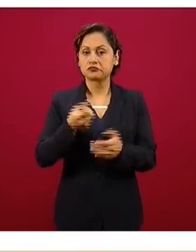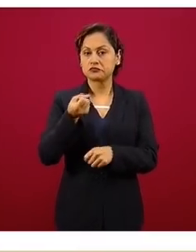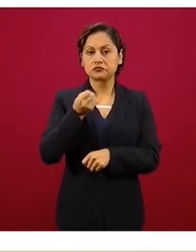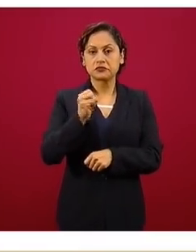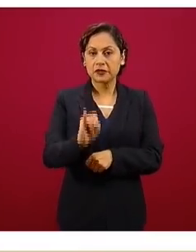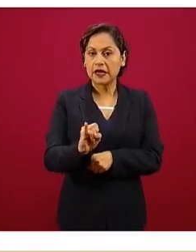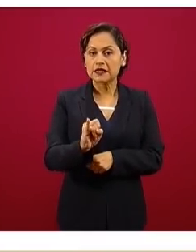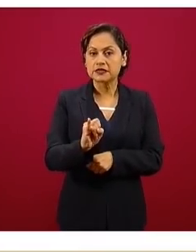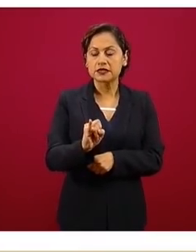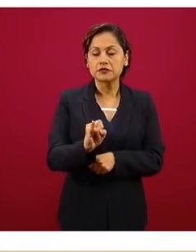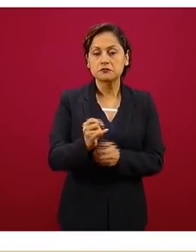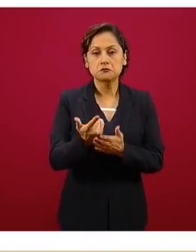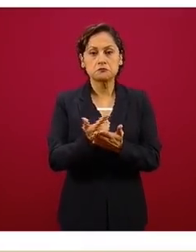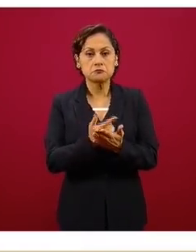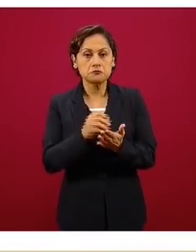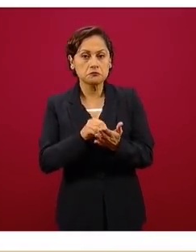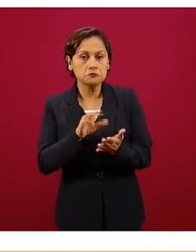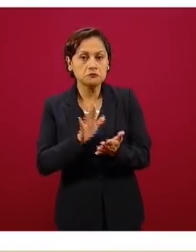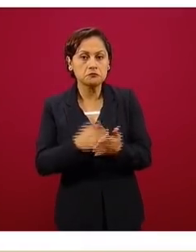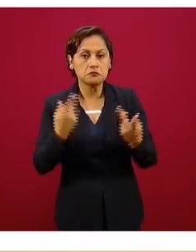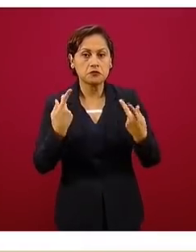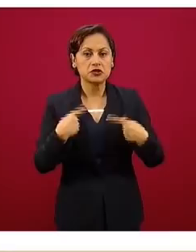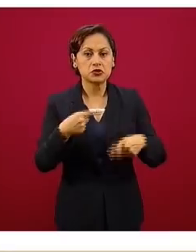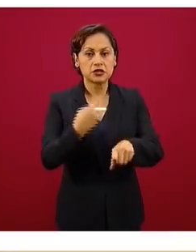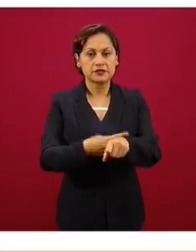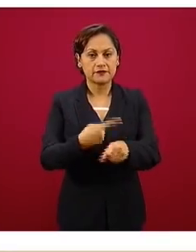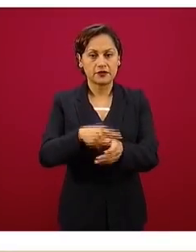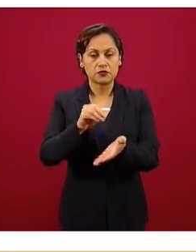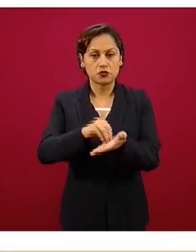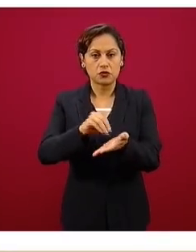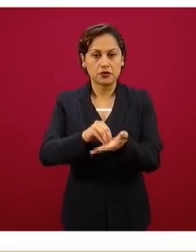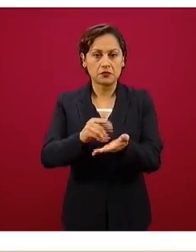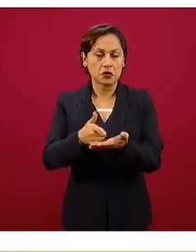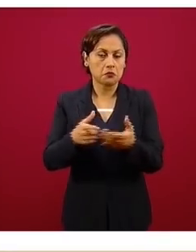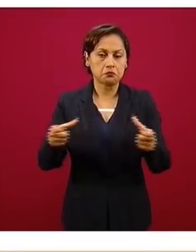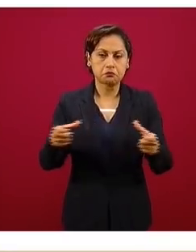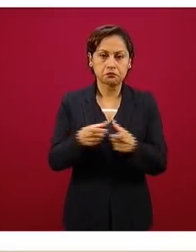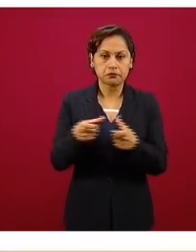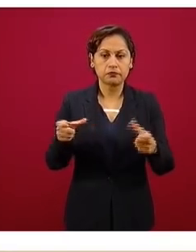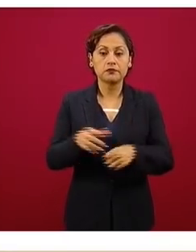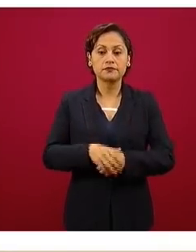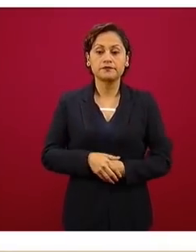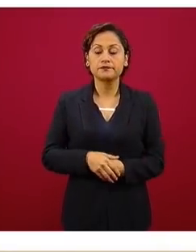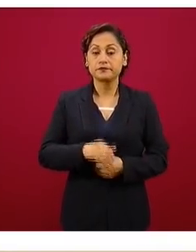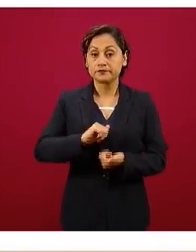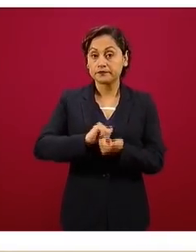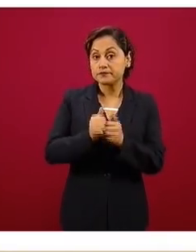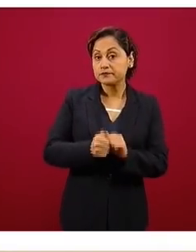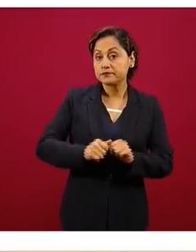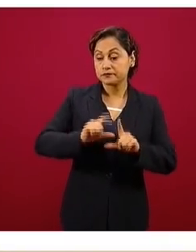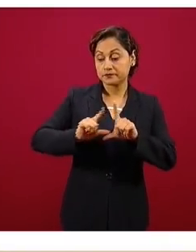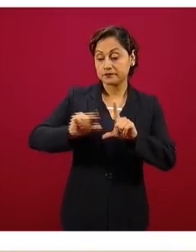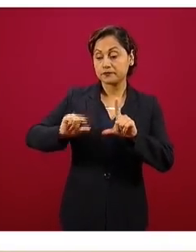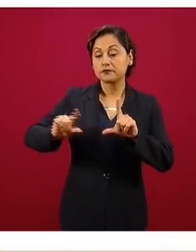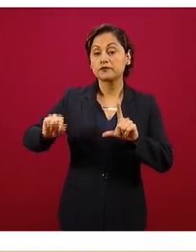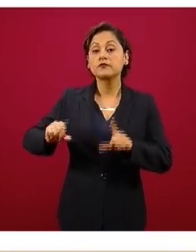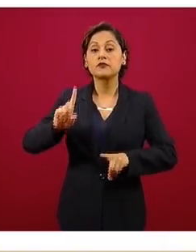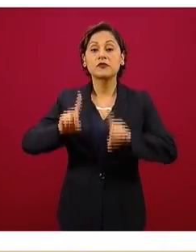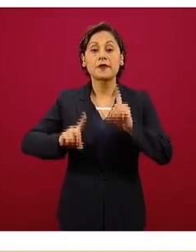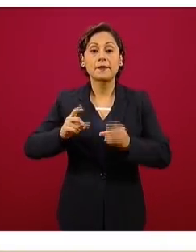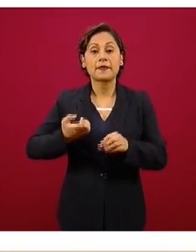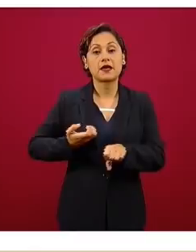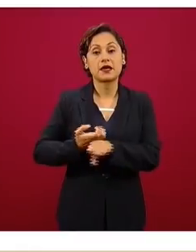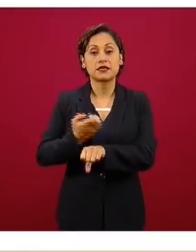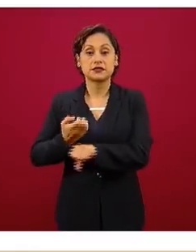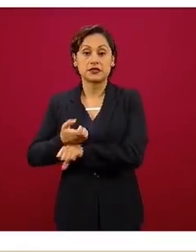son los casos activos. En la siguiente diapositiva vemos estos casos activos también de acuerdo al territorio,